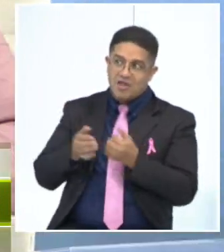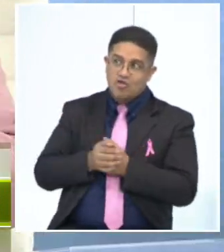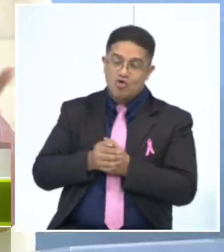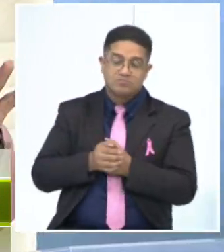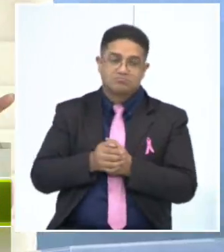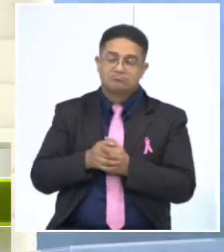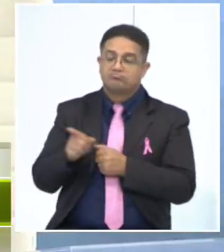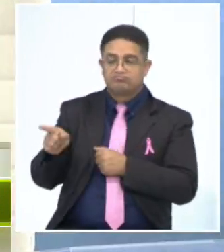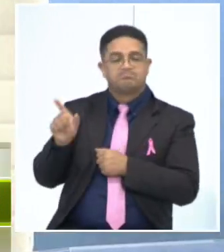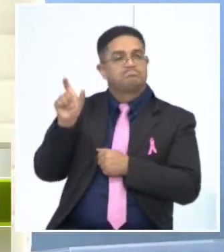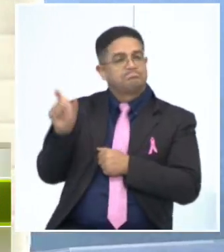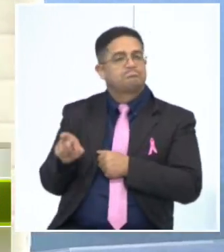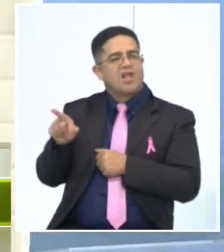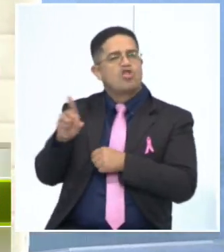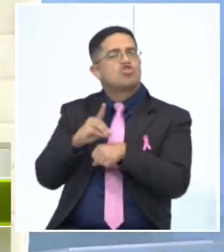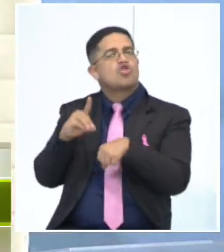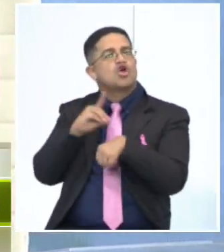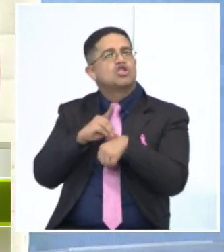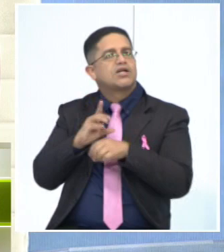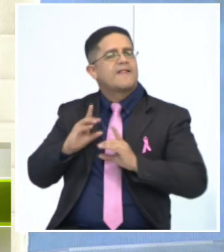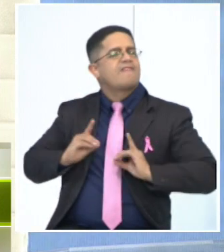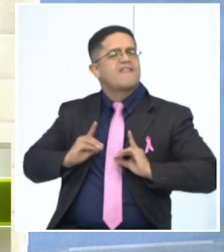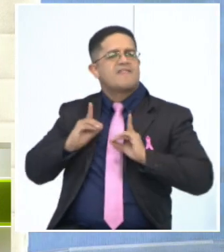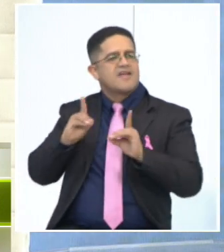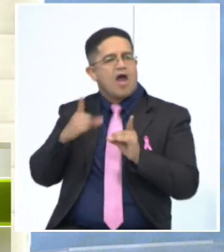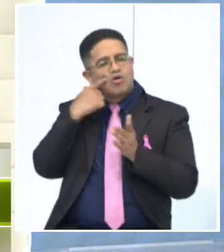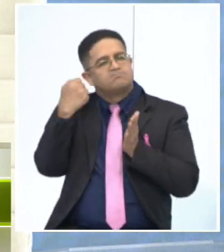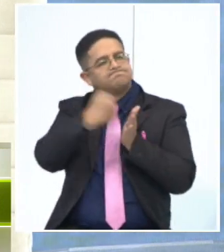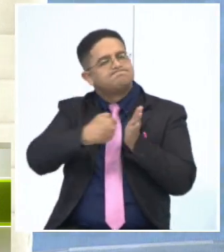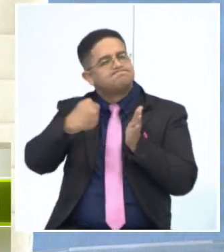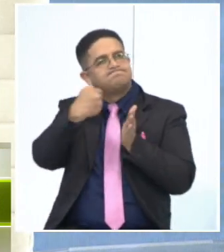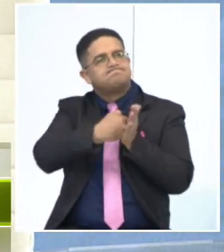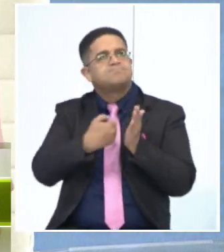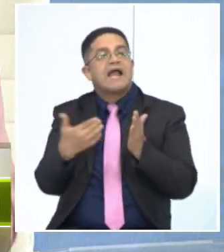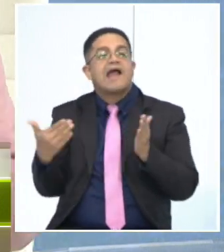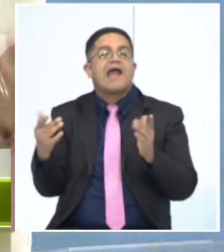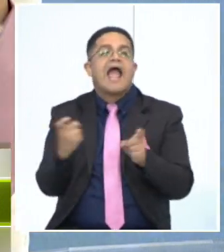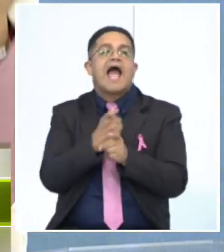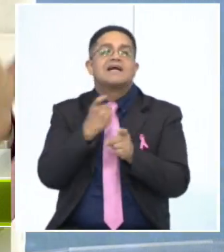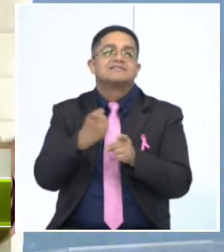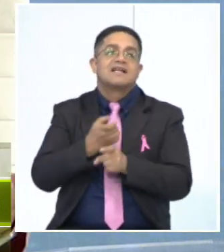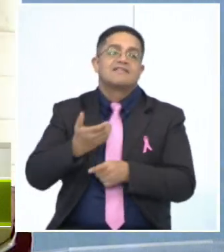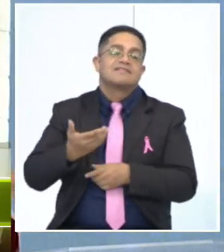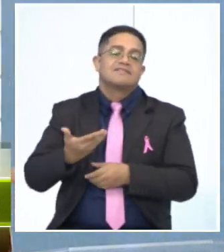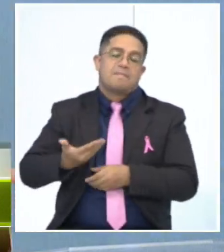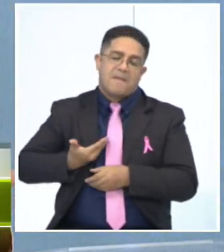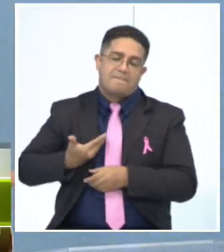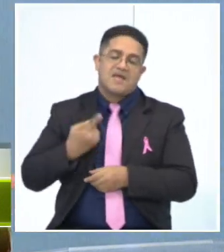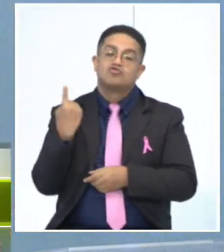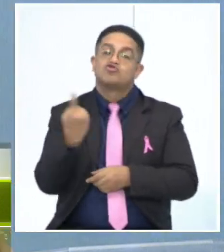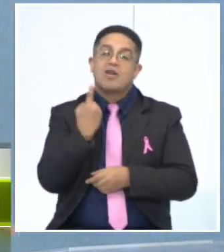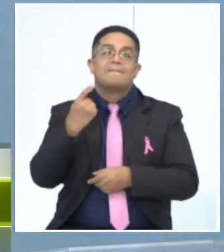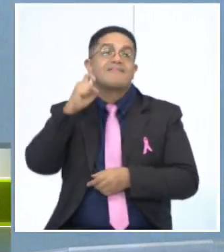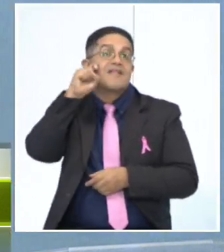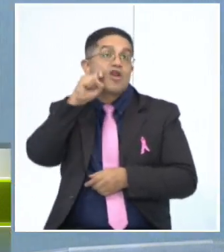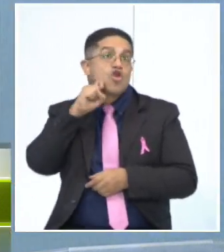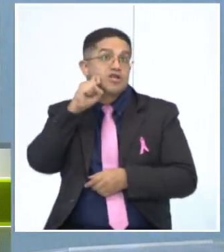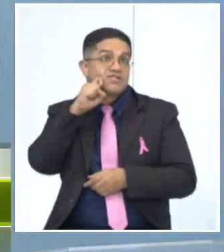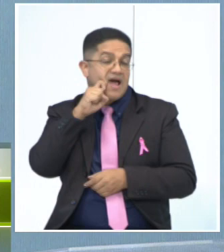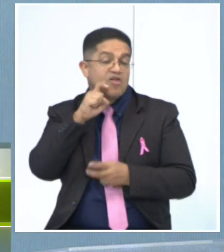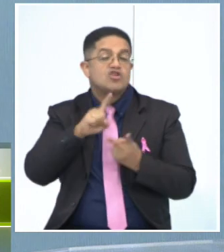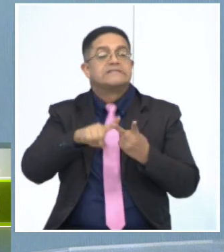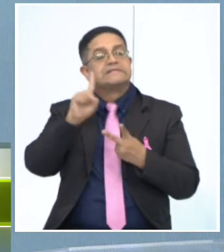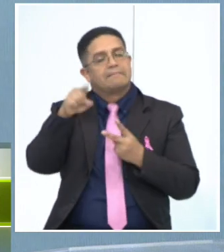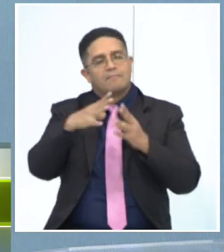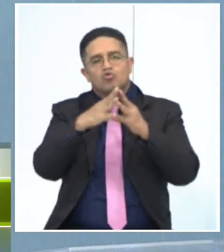Javier dedicado a lo que es la lucha del cáncer de mama, que no solamente en el mes rosa en donde nos vestimos de rosado, sino durante todo